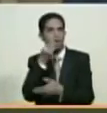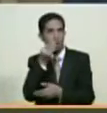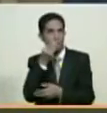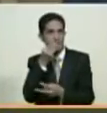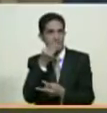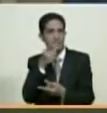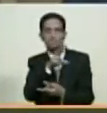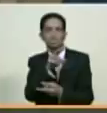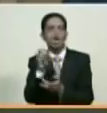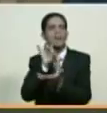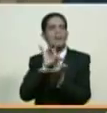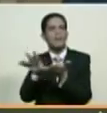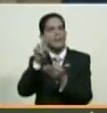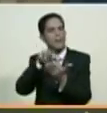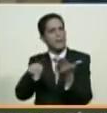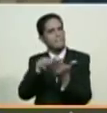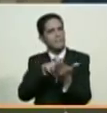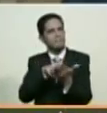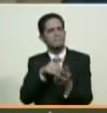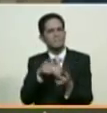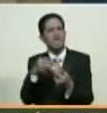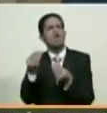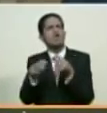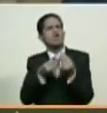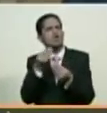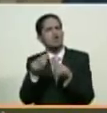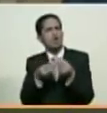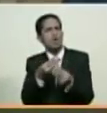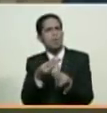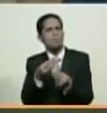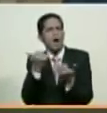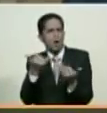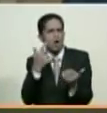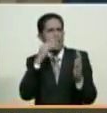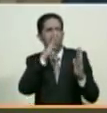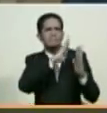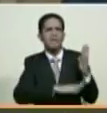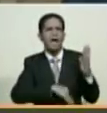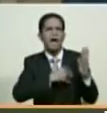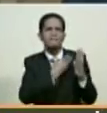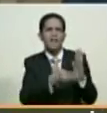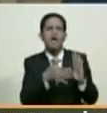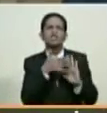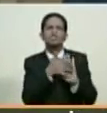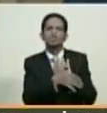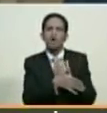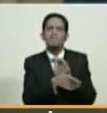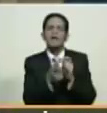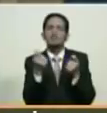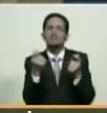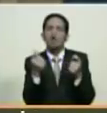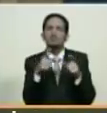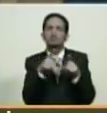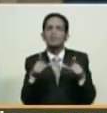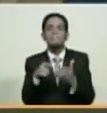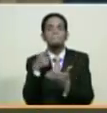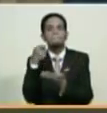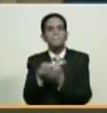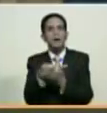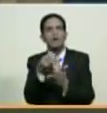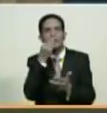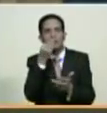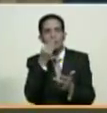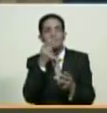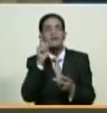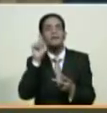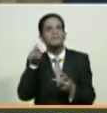Me gustaría saber cómo van los adelantos con respecto a la elaboración de las tablas para lo que va a ser la fijación del costo del Cesta Ticket y además de la unidad